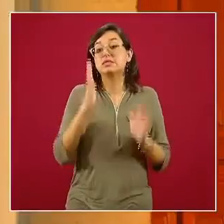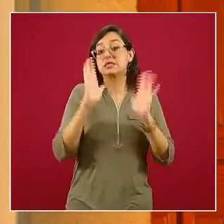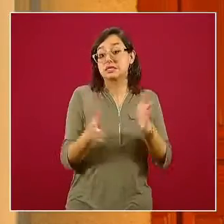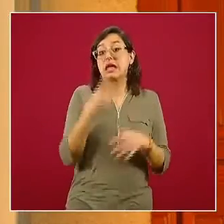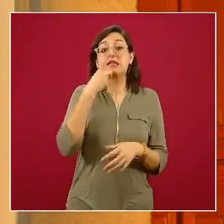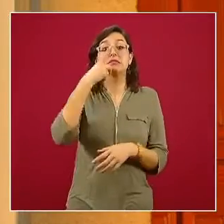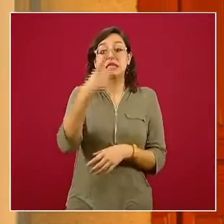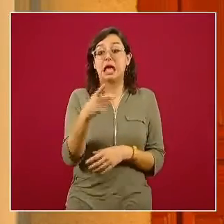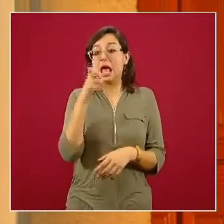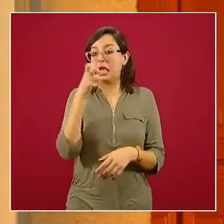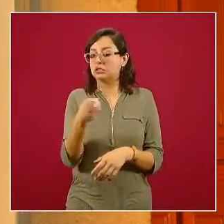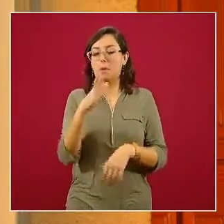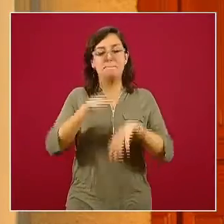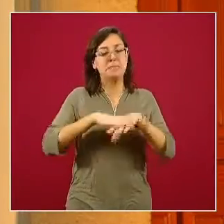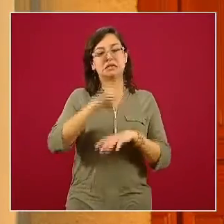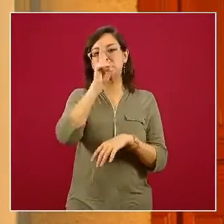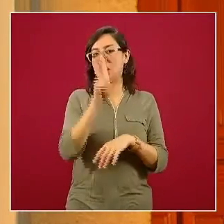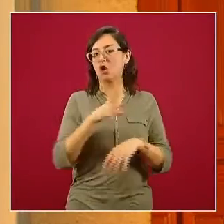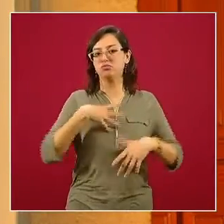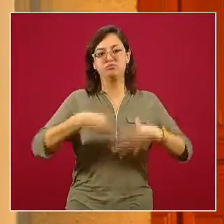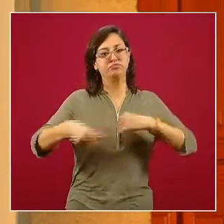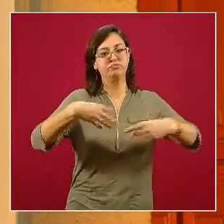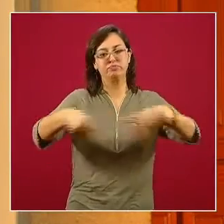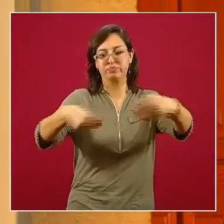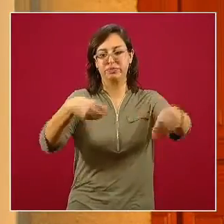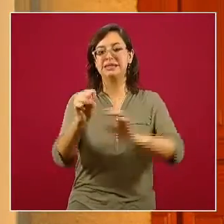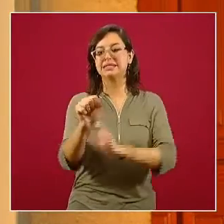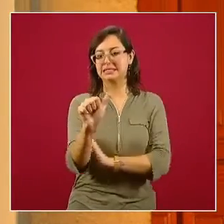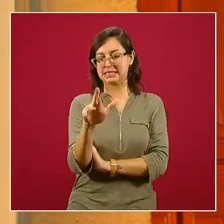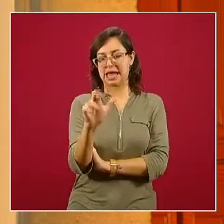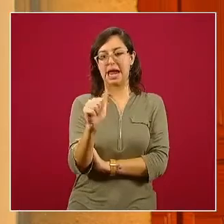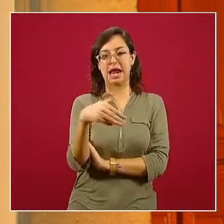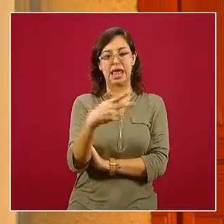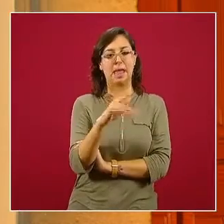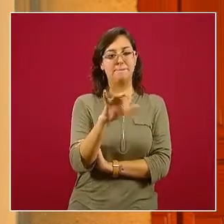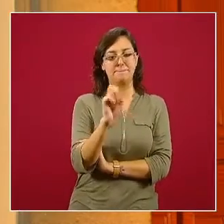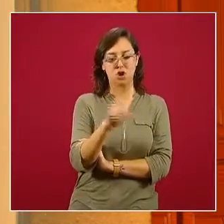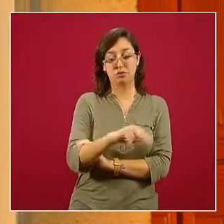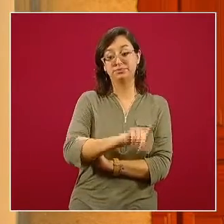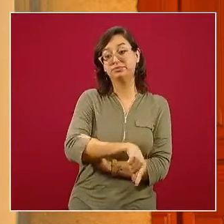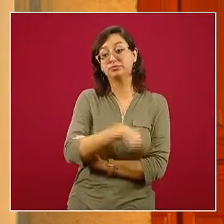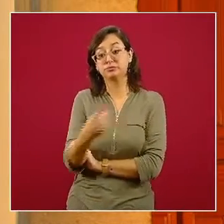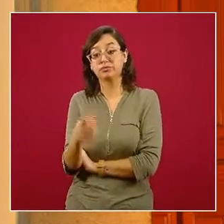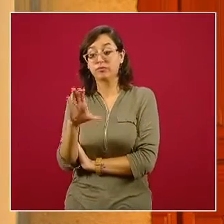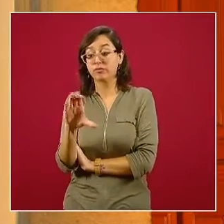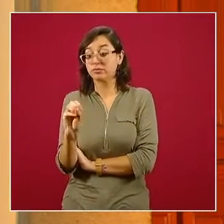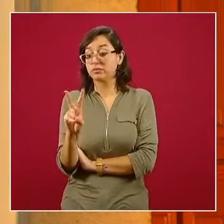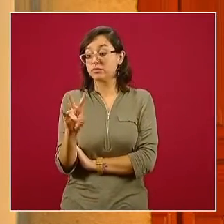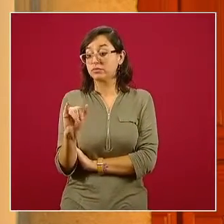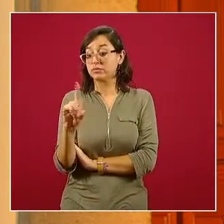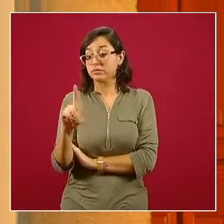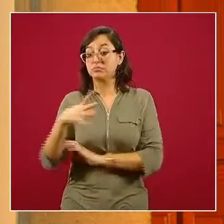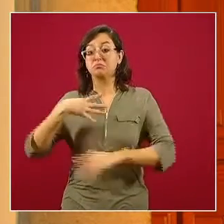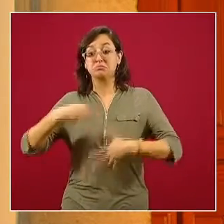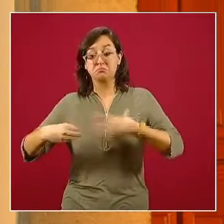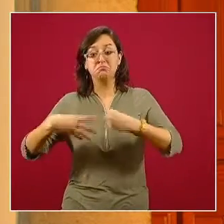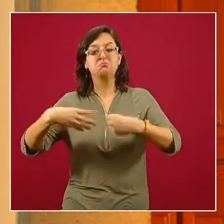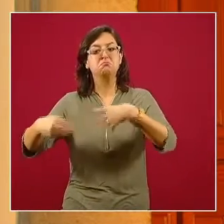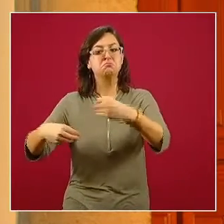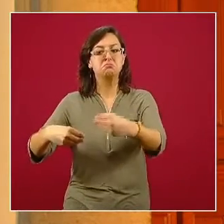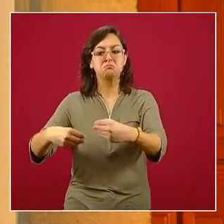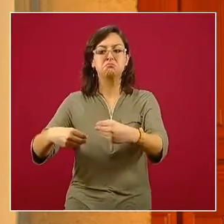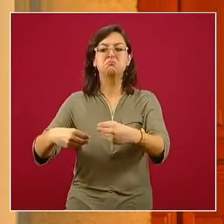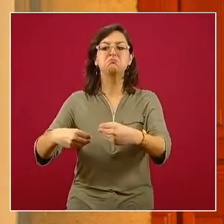más infecciosas del ser humano. COVID tiene un nivel de contagiosidad que